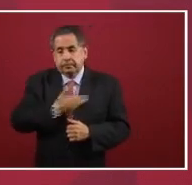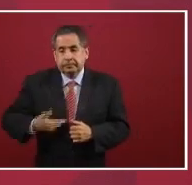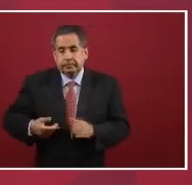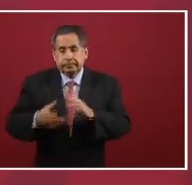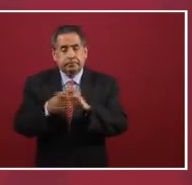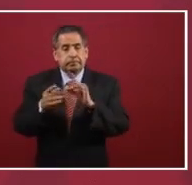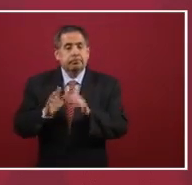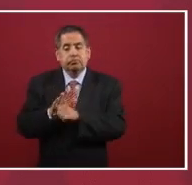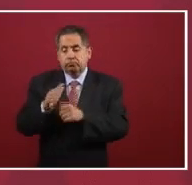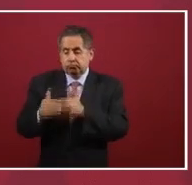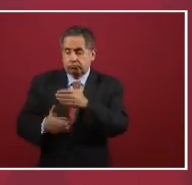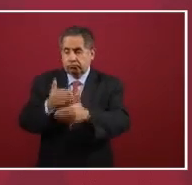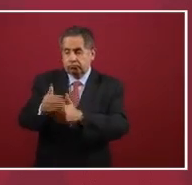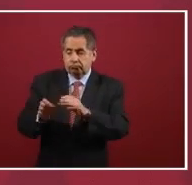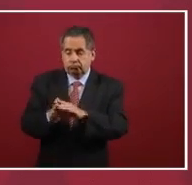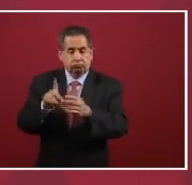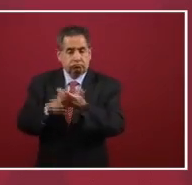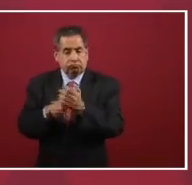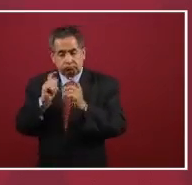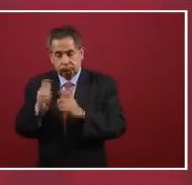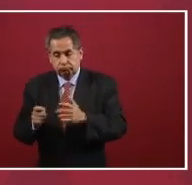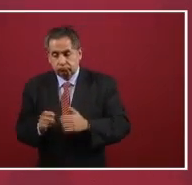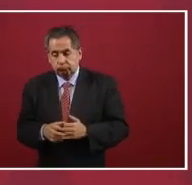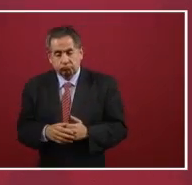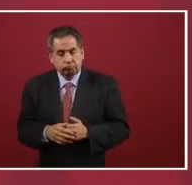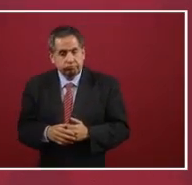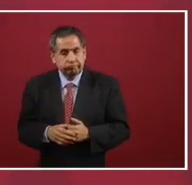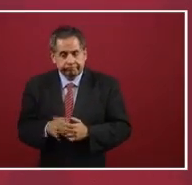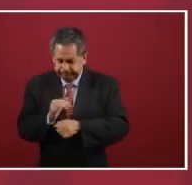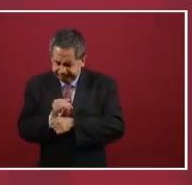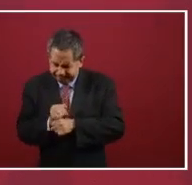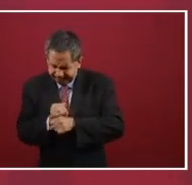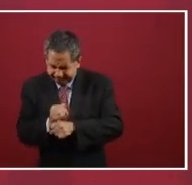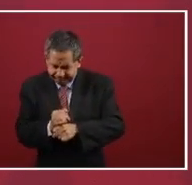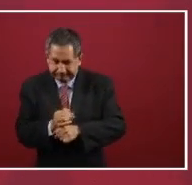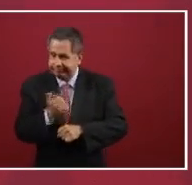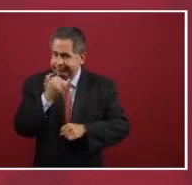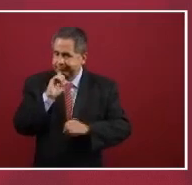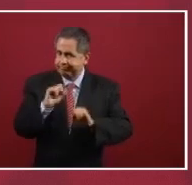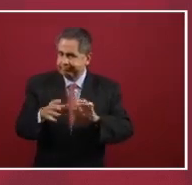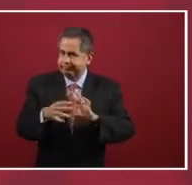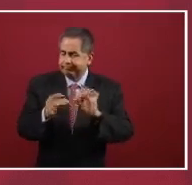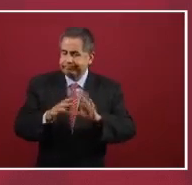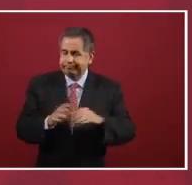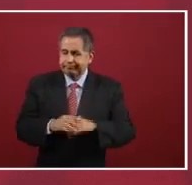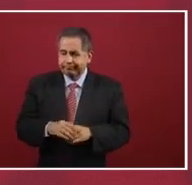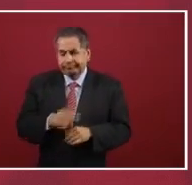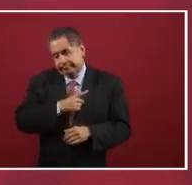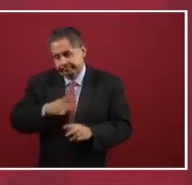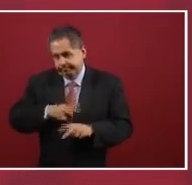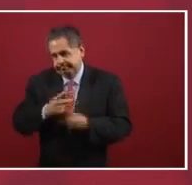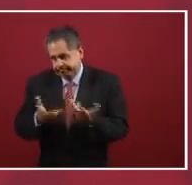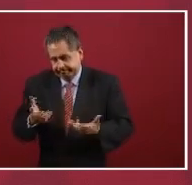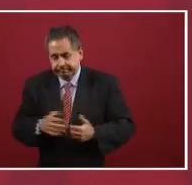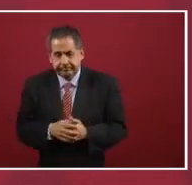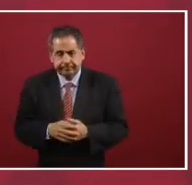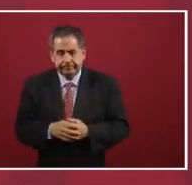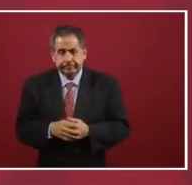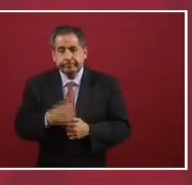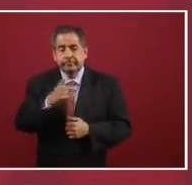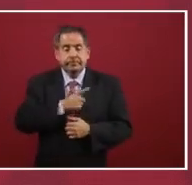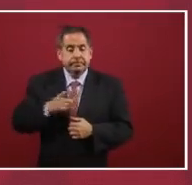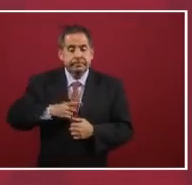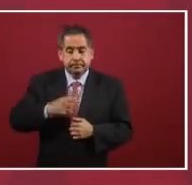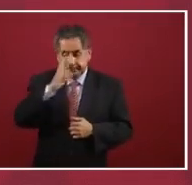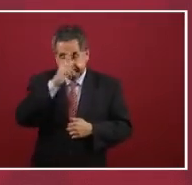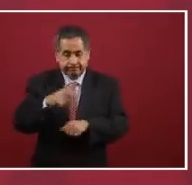los avances que tenemos en esas investigaciones, pero estamos, por supuesto, y tenemos que hacerlo, respetando